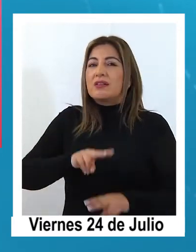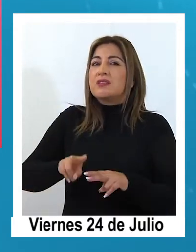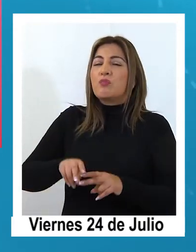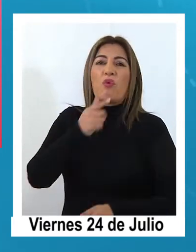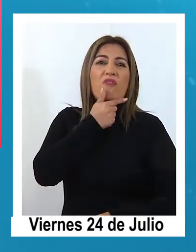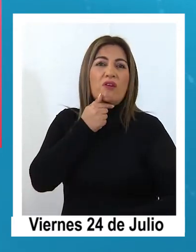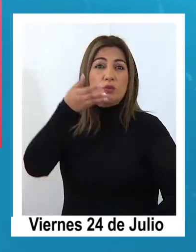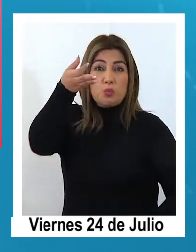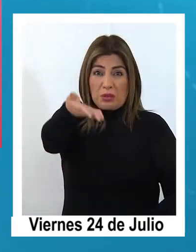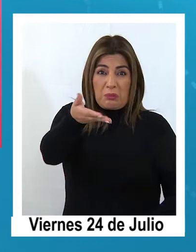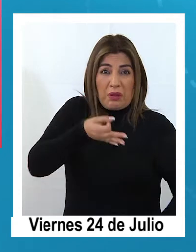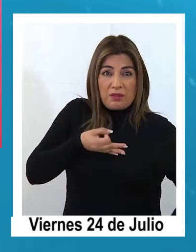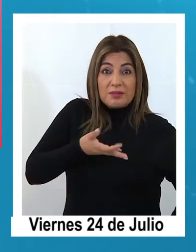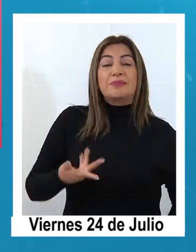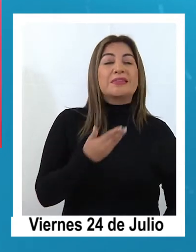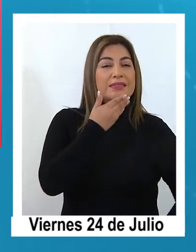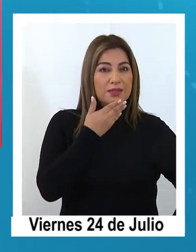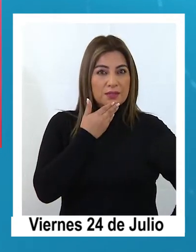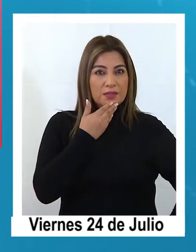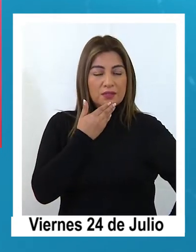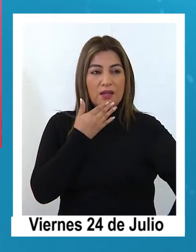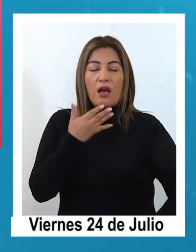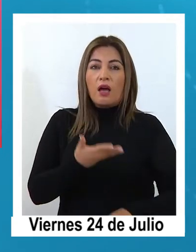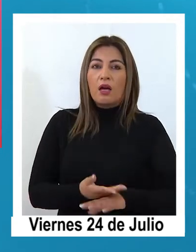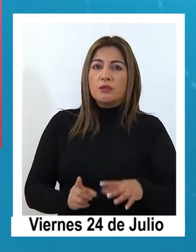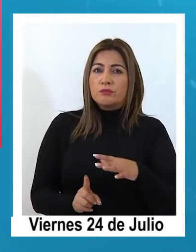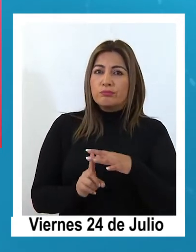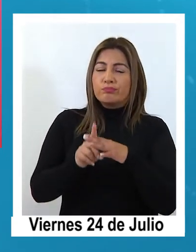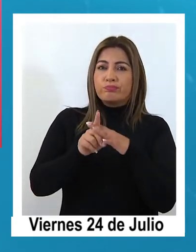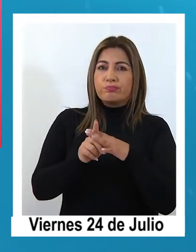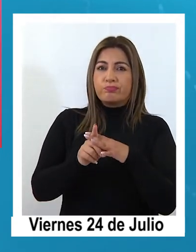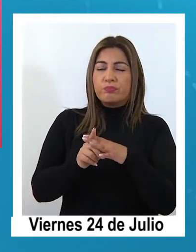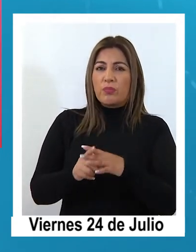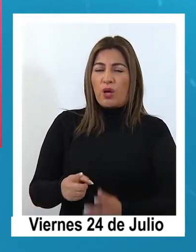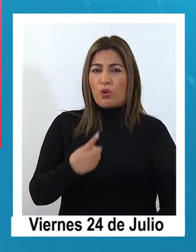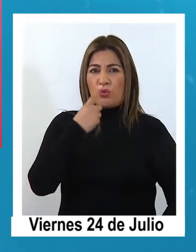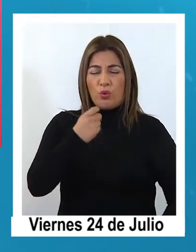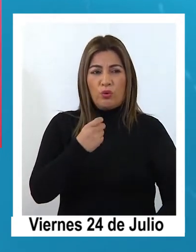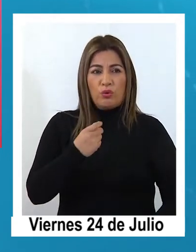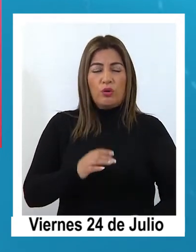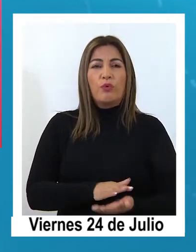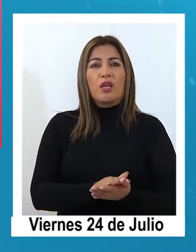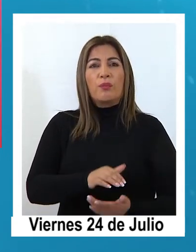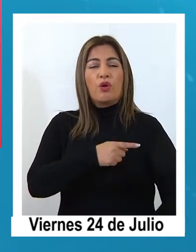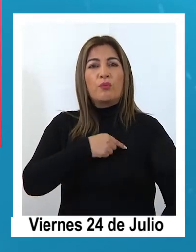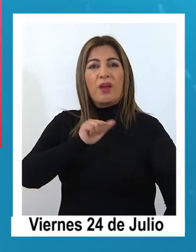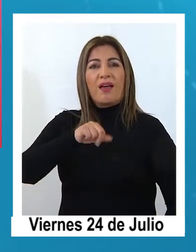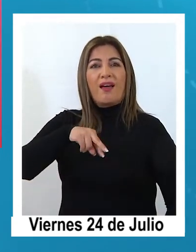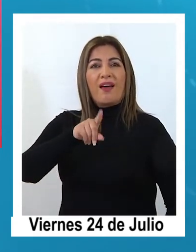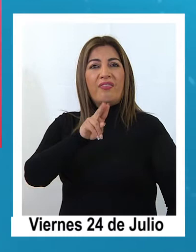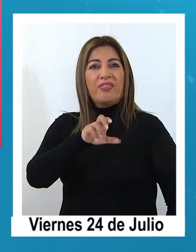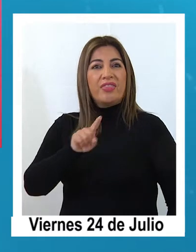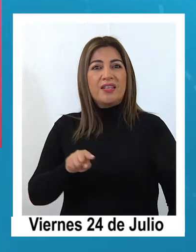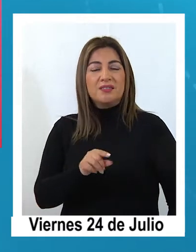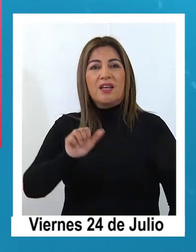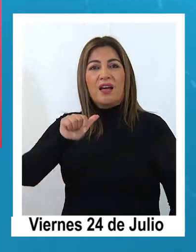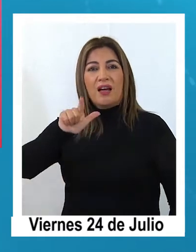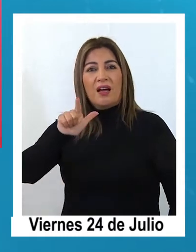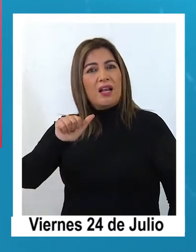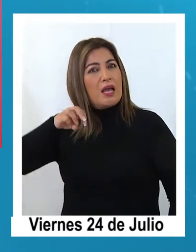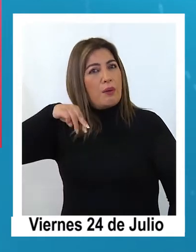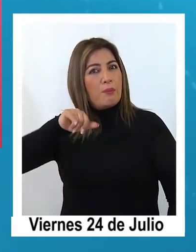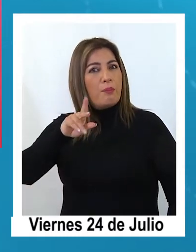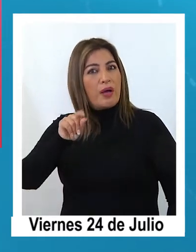facilitación que tú señalas, pero también surgen otros que se endurecen en el caso de Andrés Alamán, cierto, la